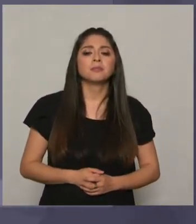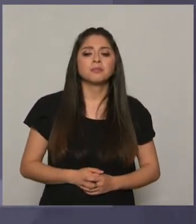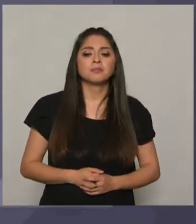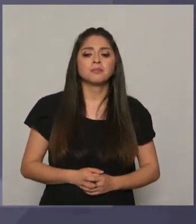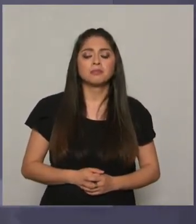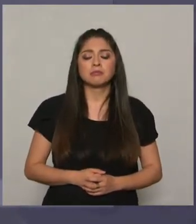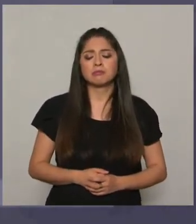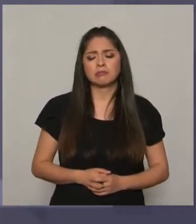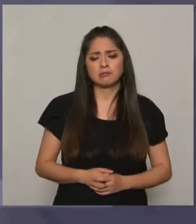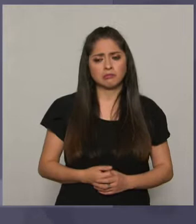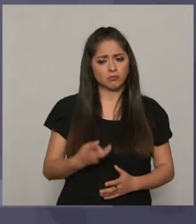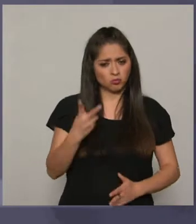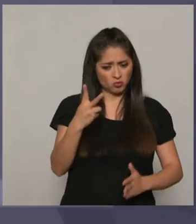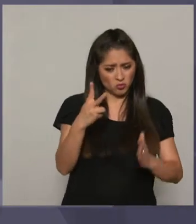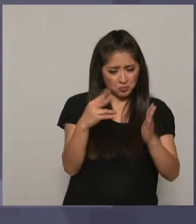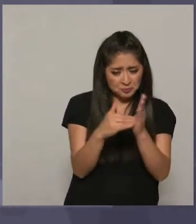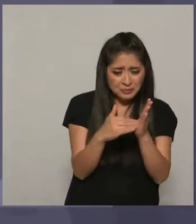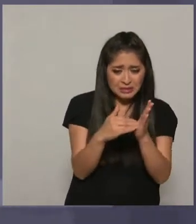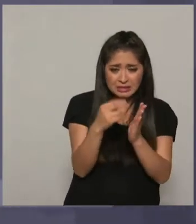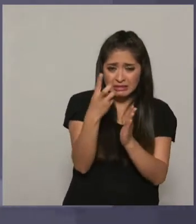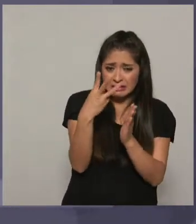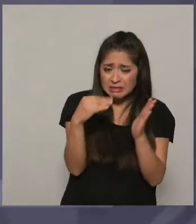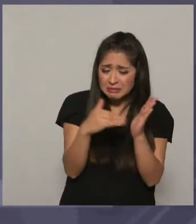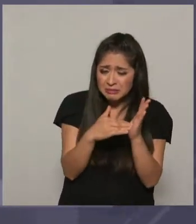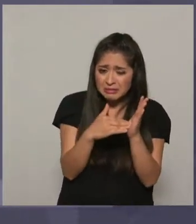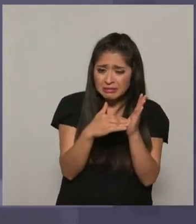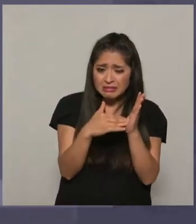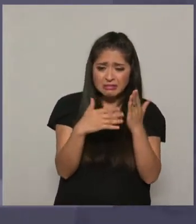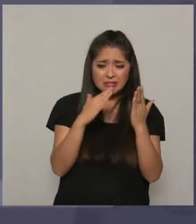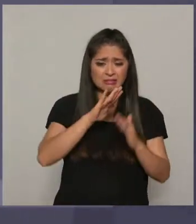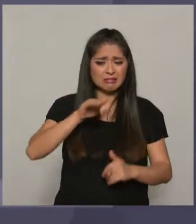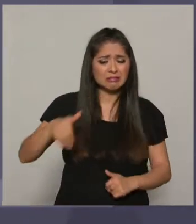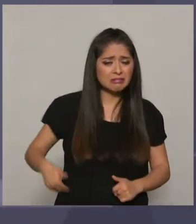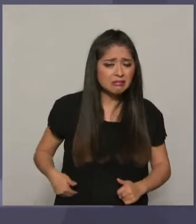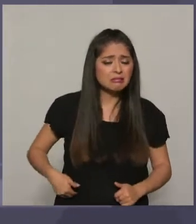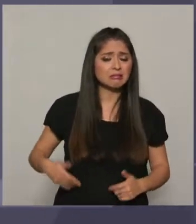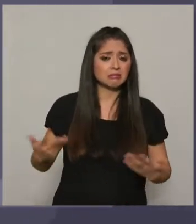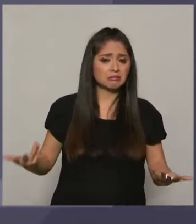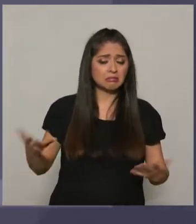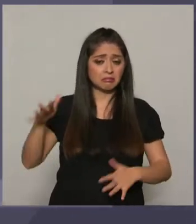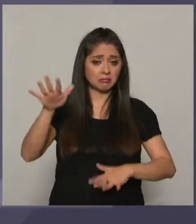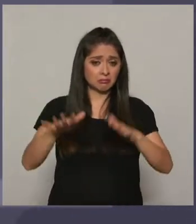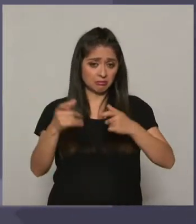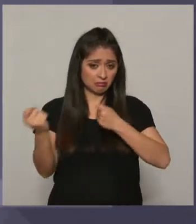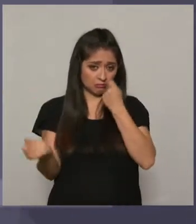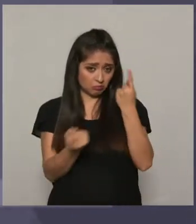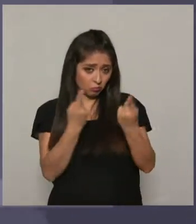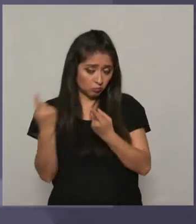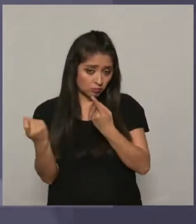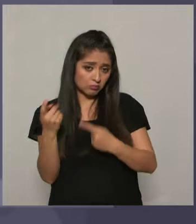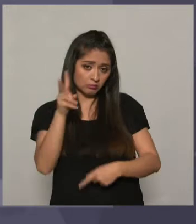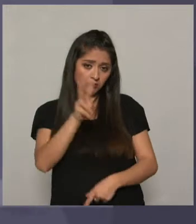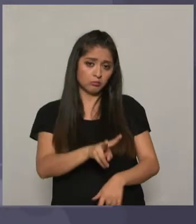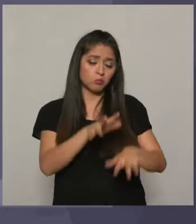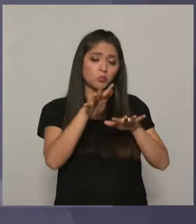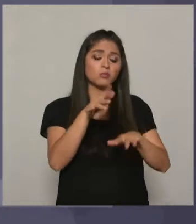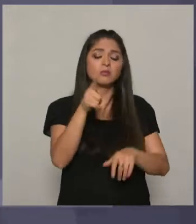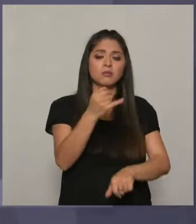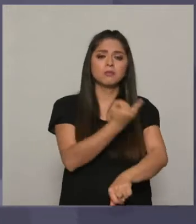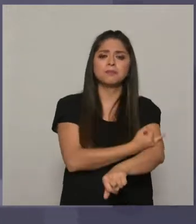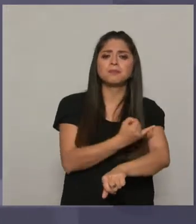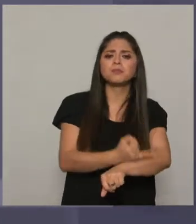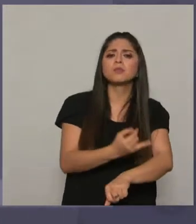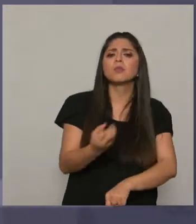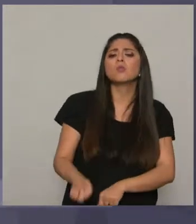y 3,000 pues, incidentes implicaría pues varios, ¿no? Al día. Es increíble, por ejemplo, Iztapalapa,